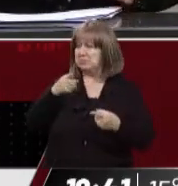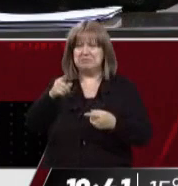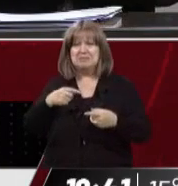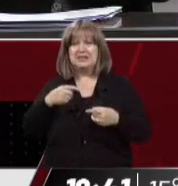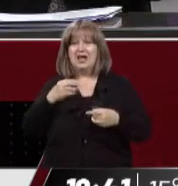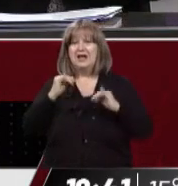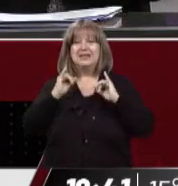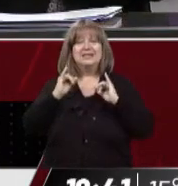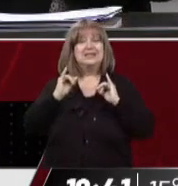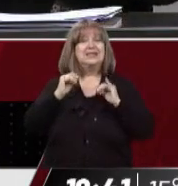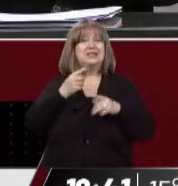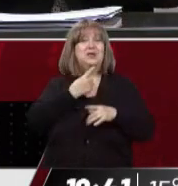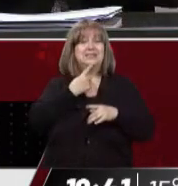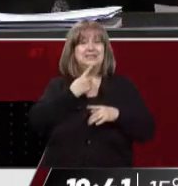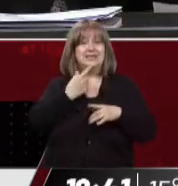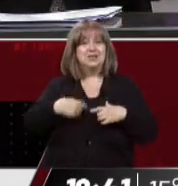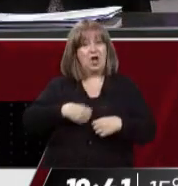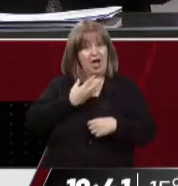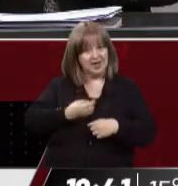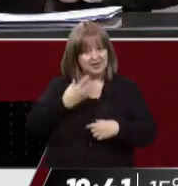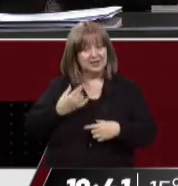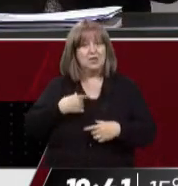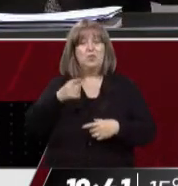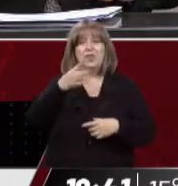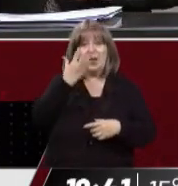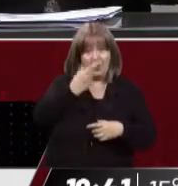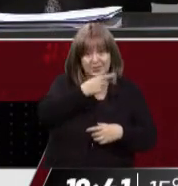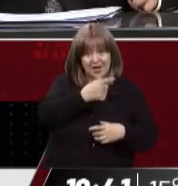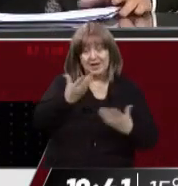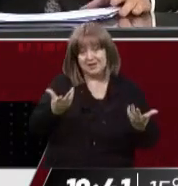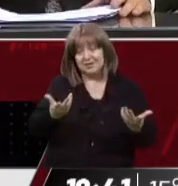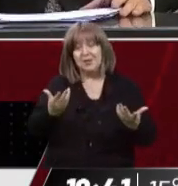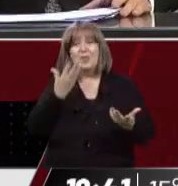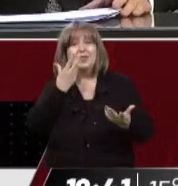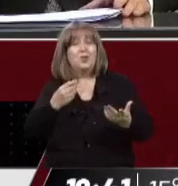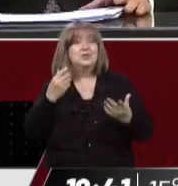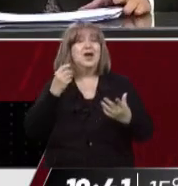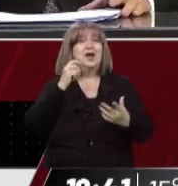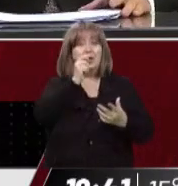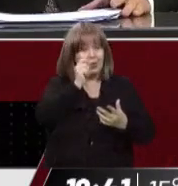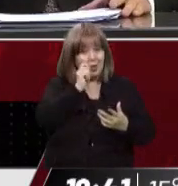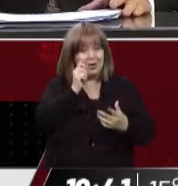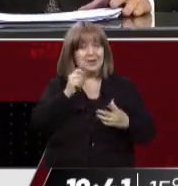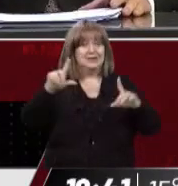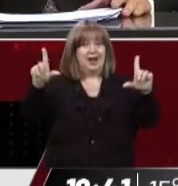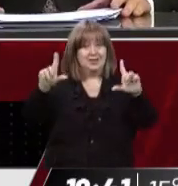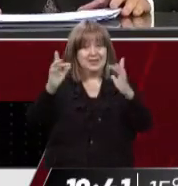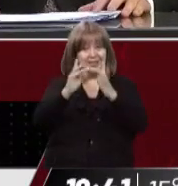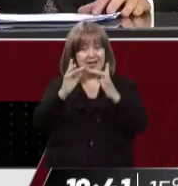Huracán Las Heras. ¿Seguís al Globo? ¿Te enterás los resultados? ¿Te metés, no sé, a Google a ver algo o no? ¿O no es tanto el